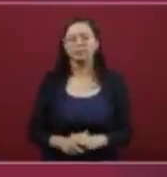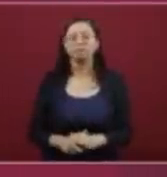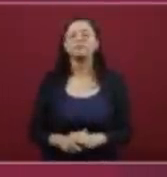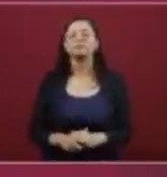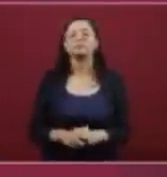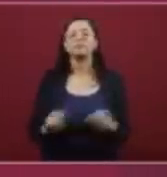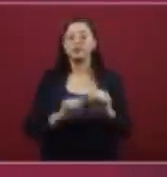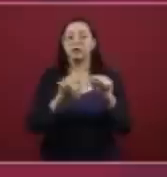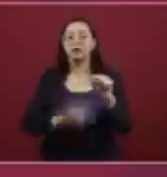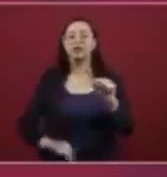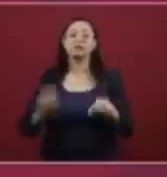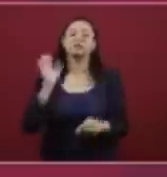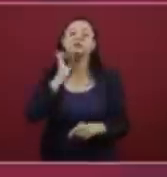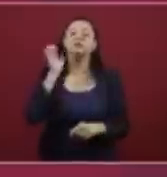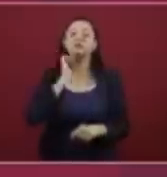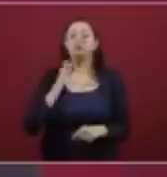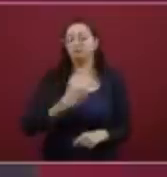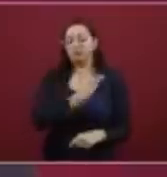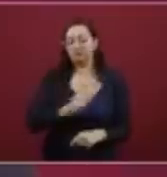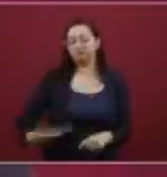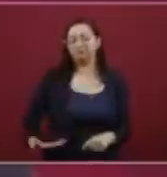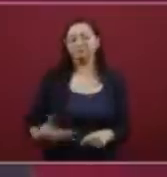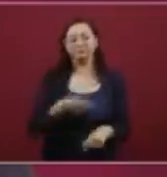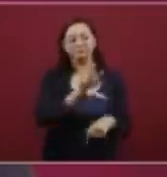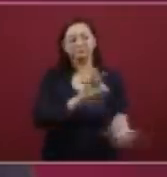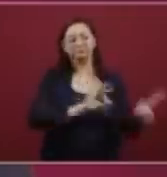Ejecutivo envía las ternas.